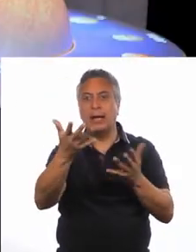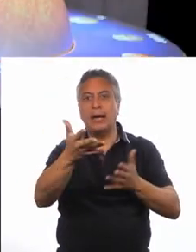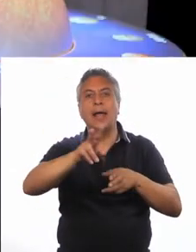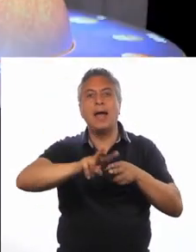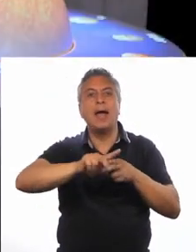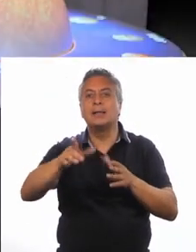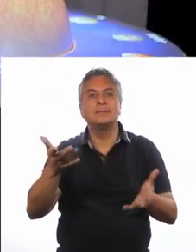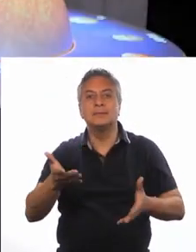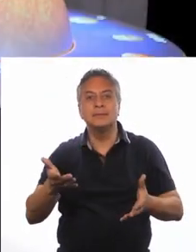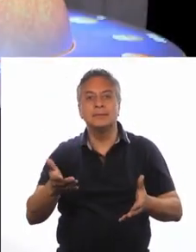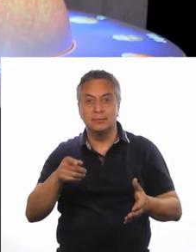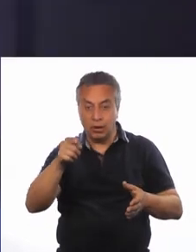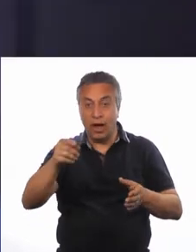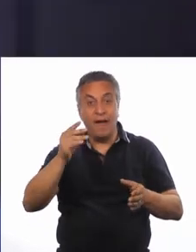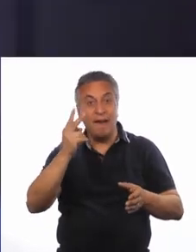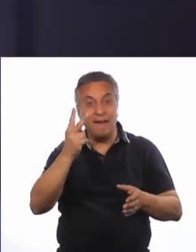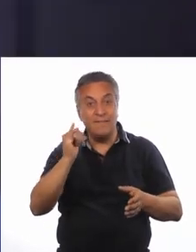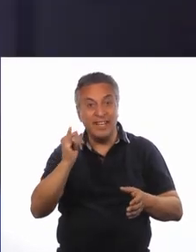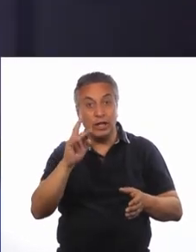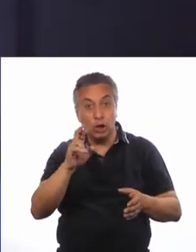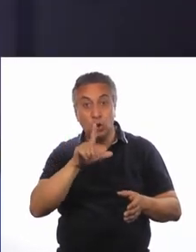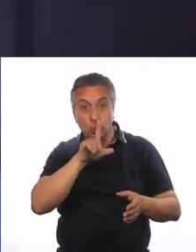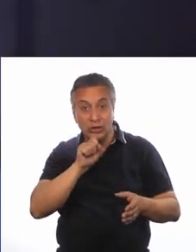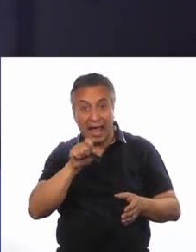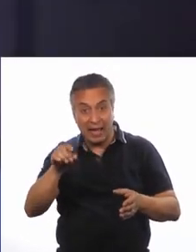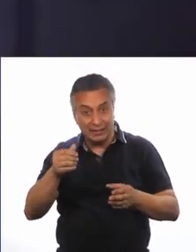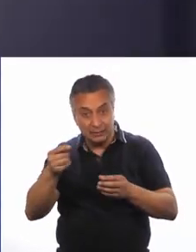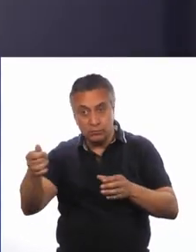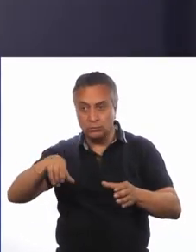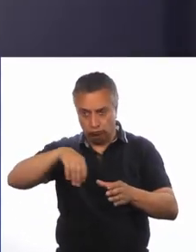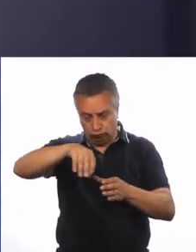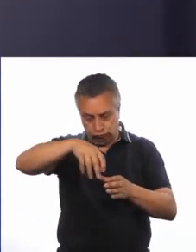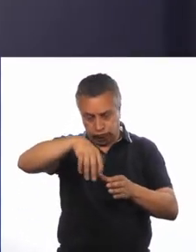es echar un poco de esta viruta en el frasco con aceite